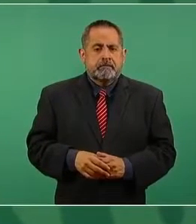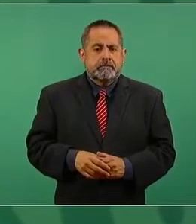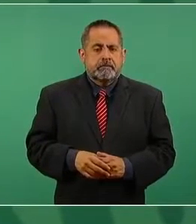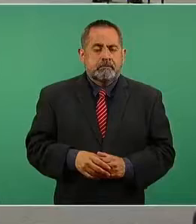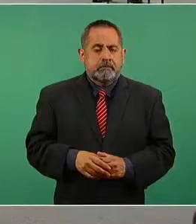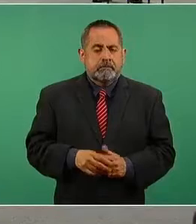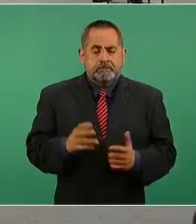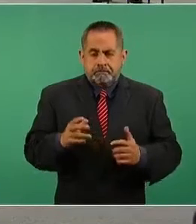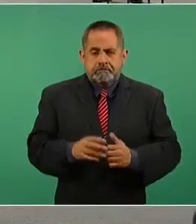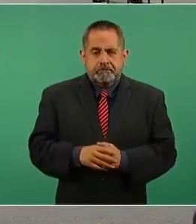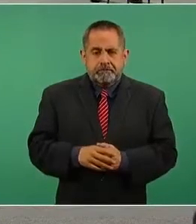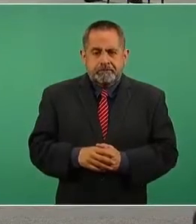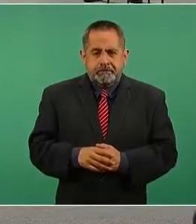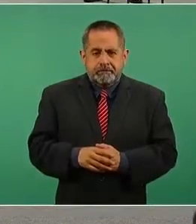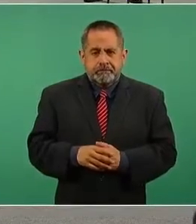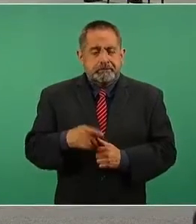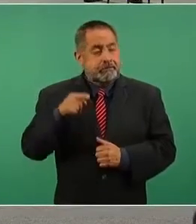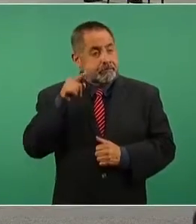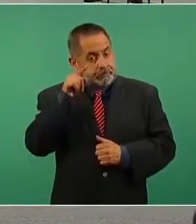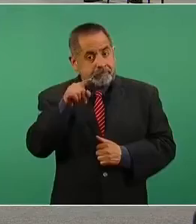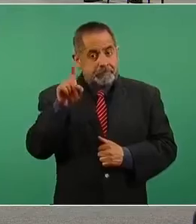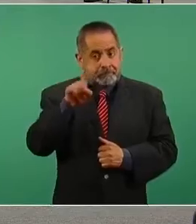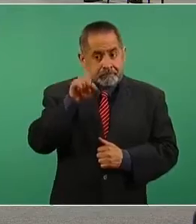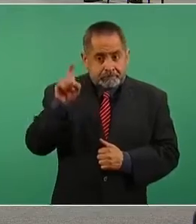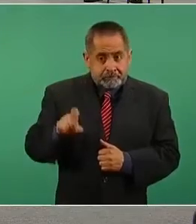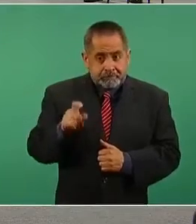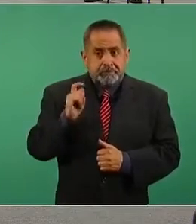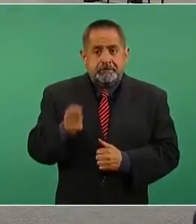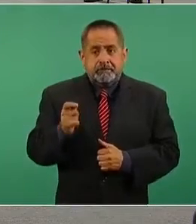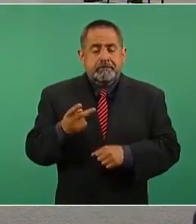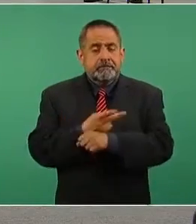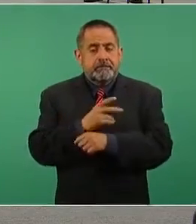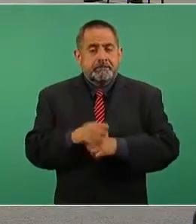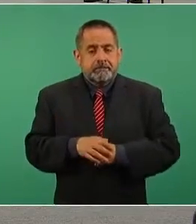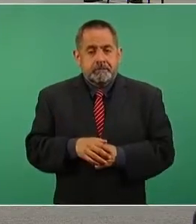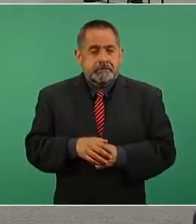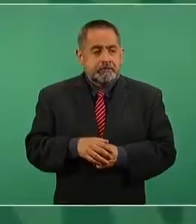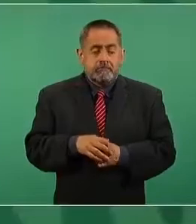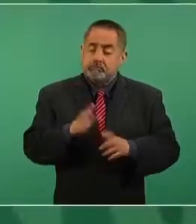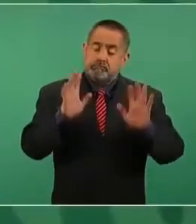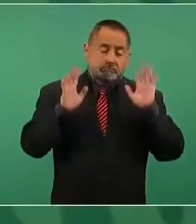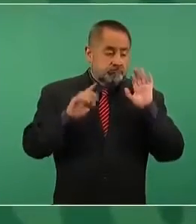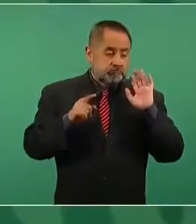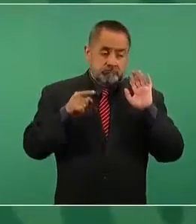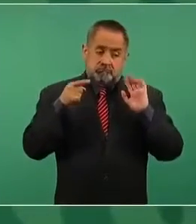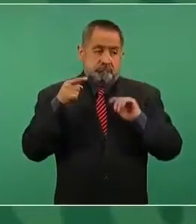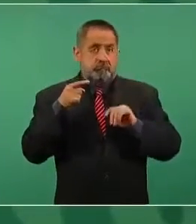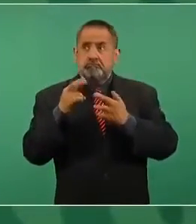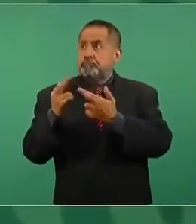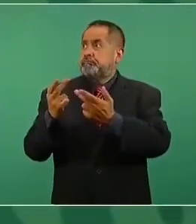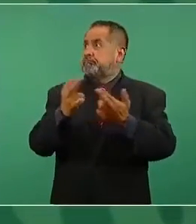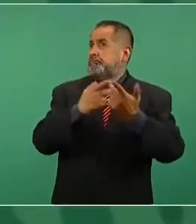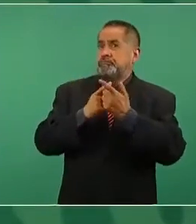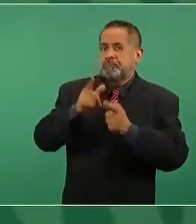Bueno, le están cargando los daños ocasionados